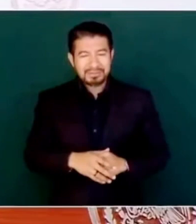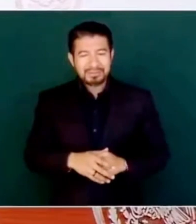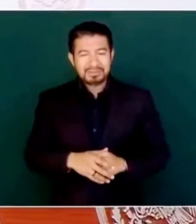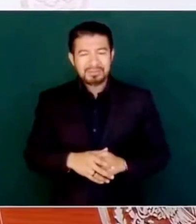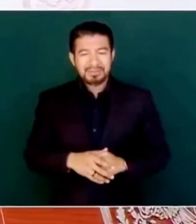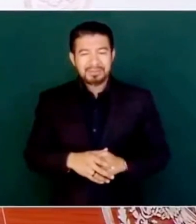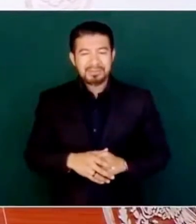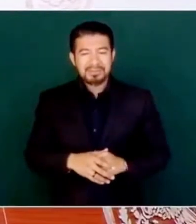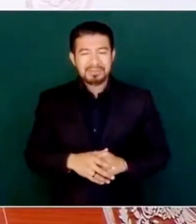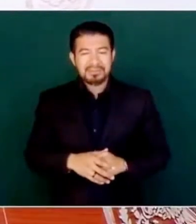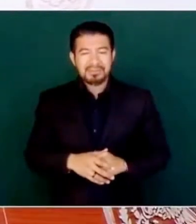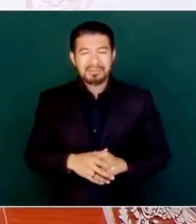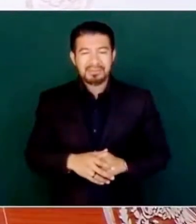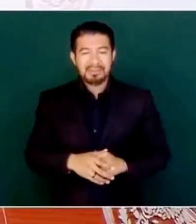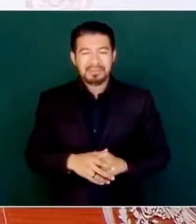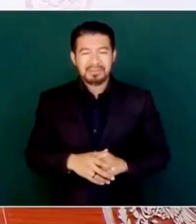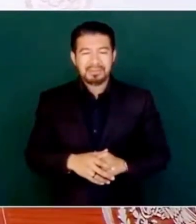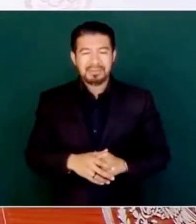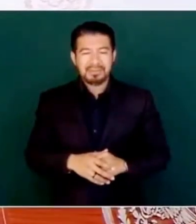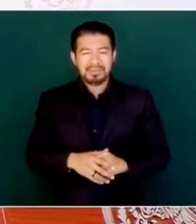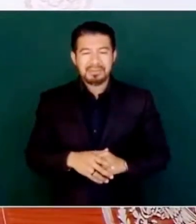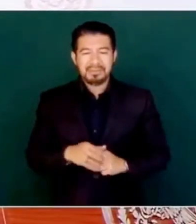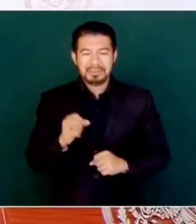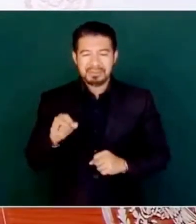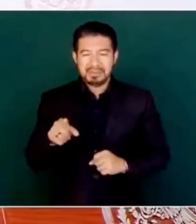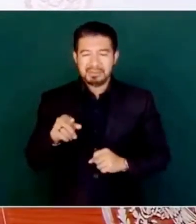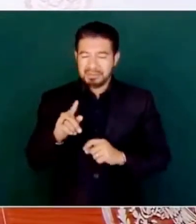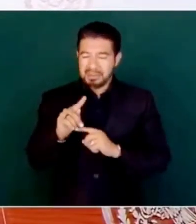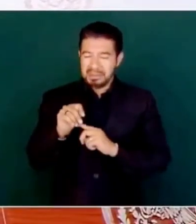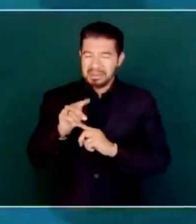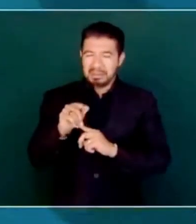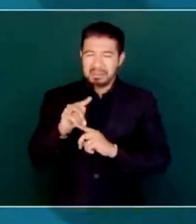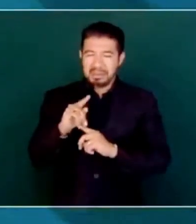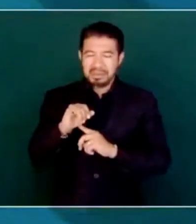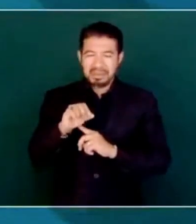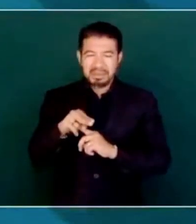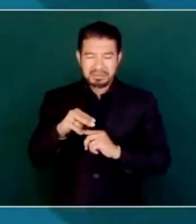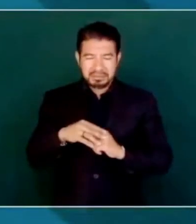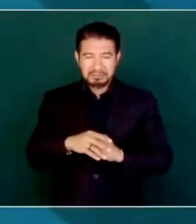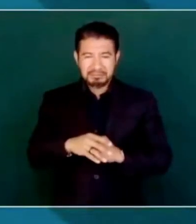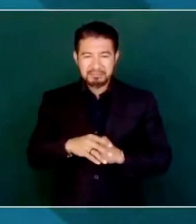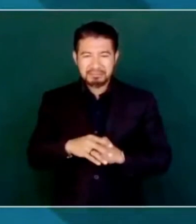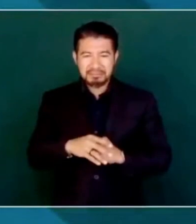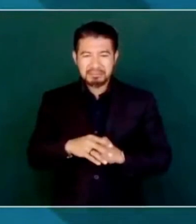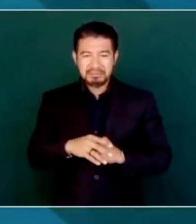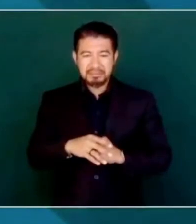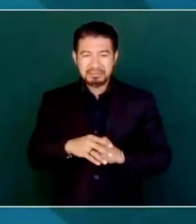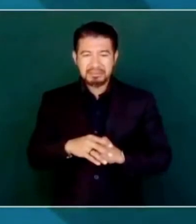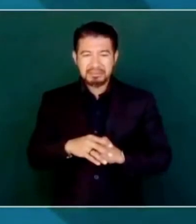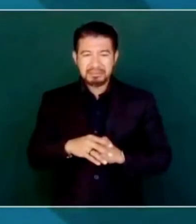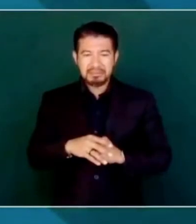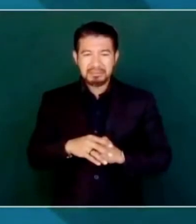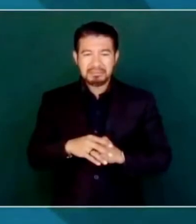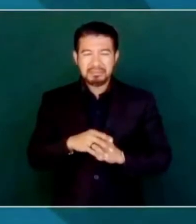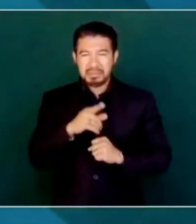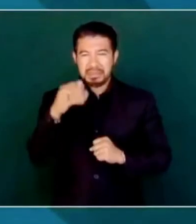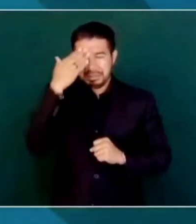del de Tepeitán, ya saben